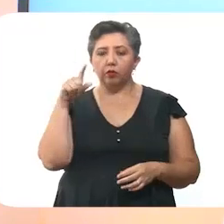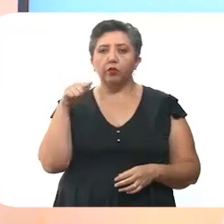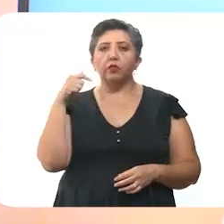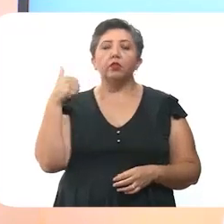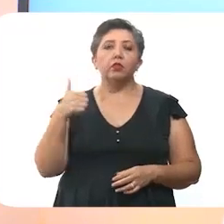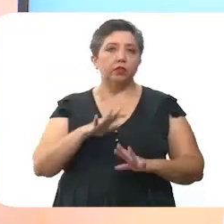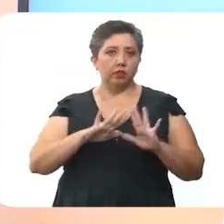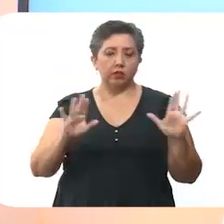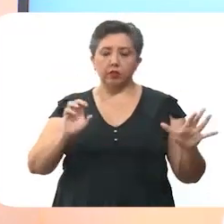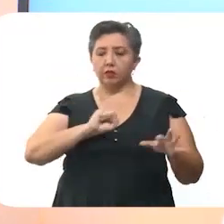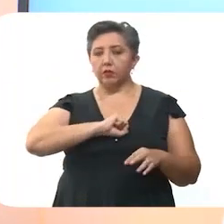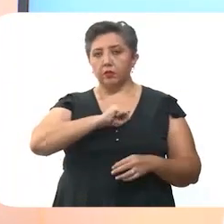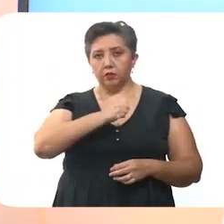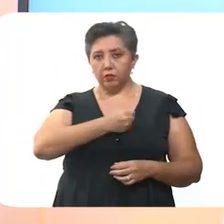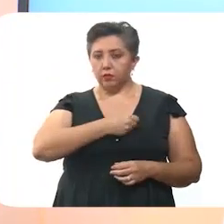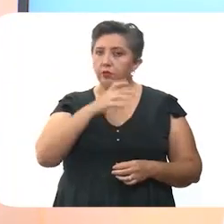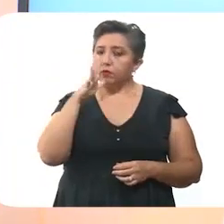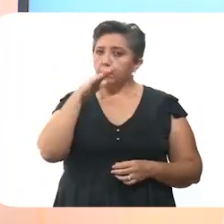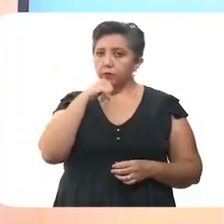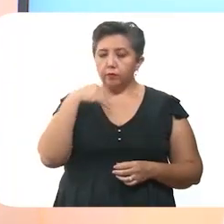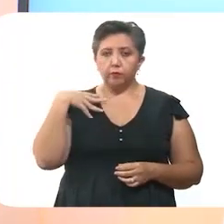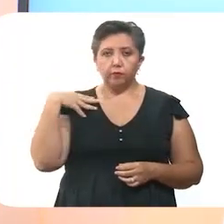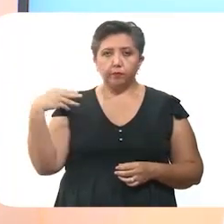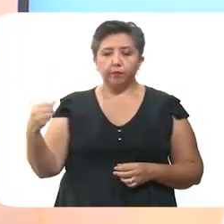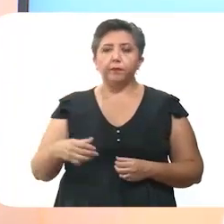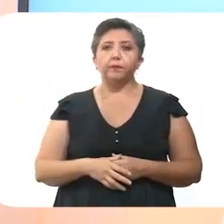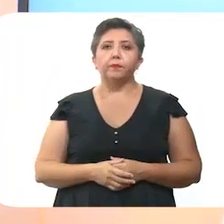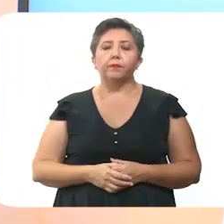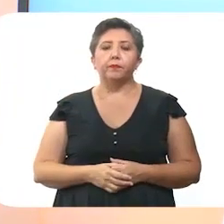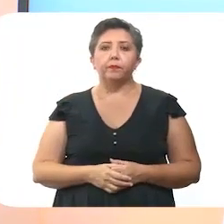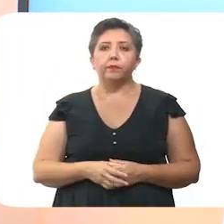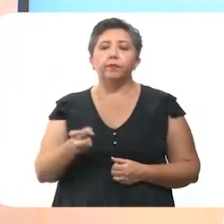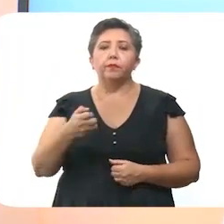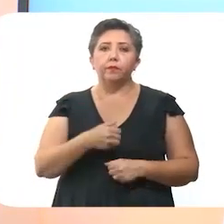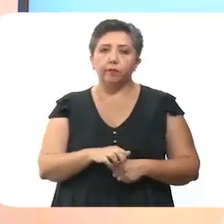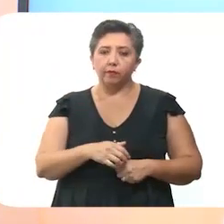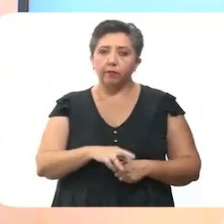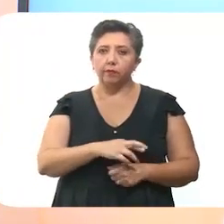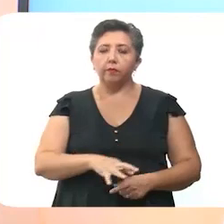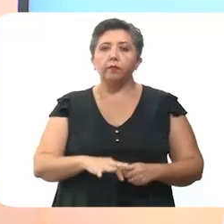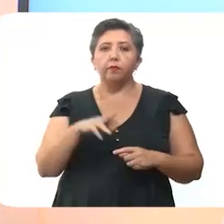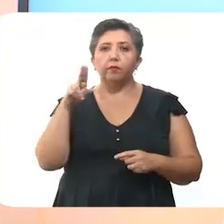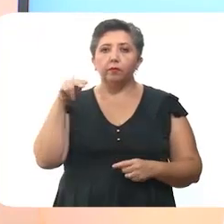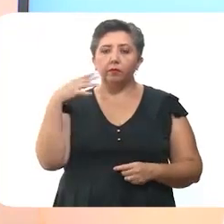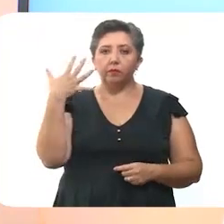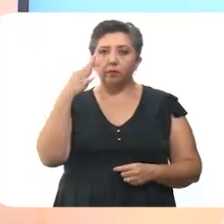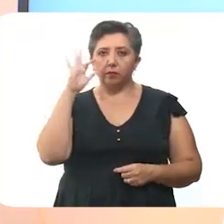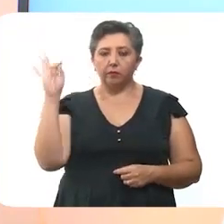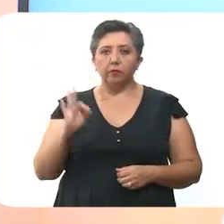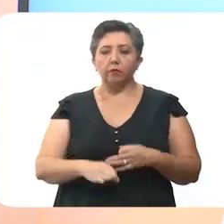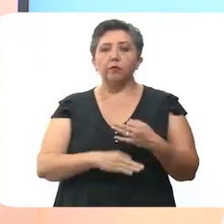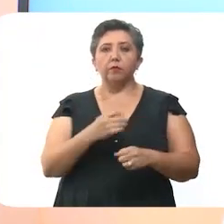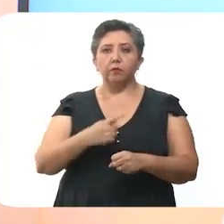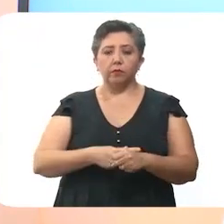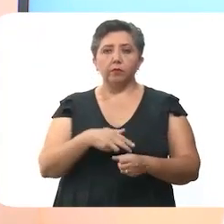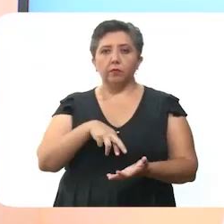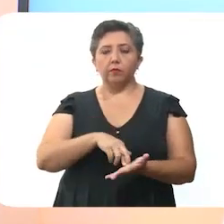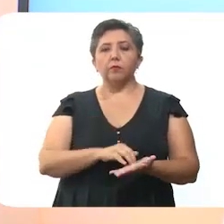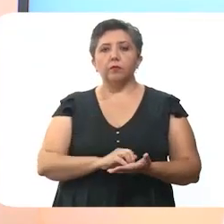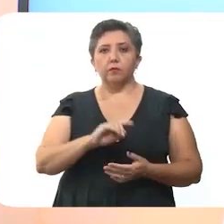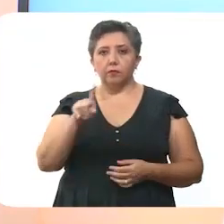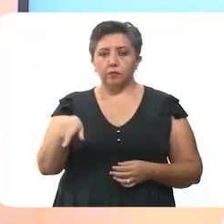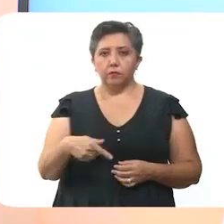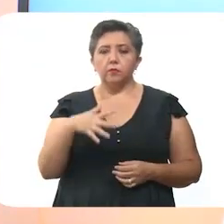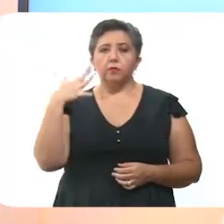47.276 pacientes ya se recuperaron, no presentan síntomas ni pueden contagiar. Esta cifra representa el 85% del total de contagios